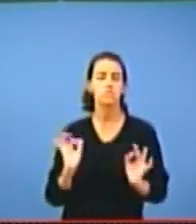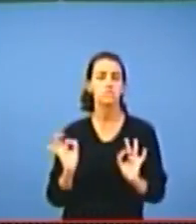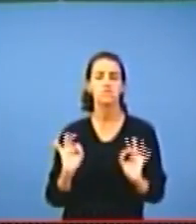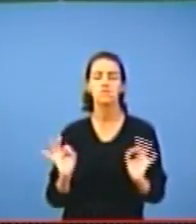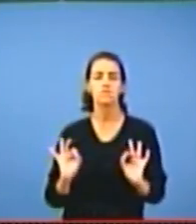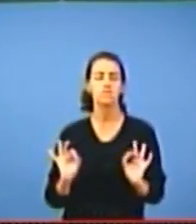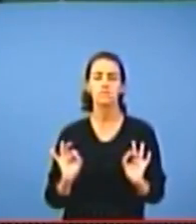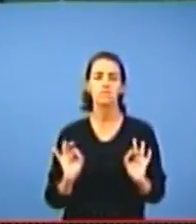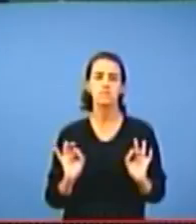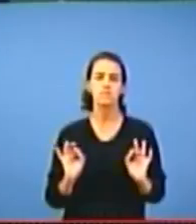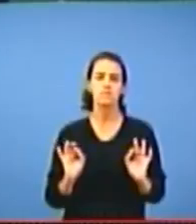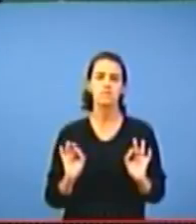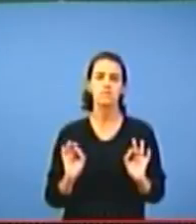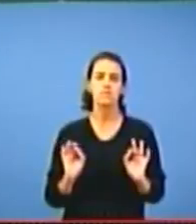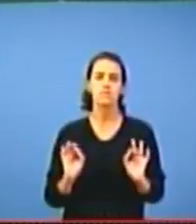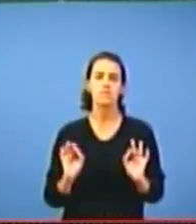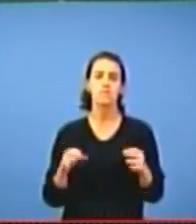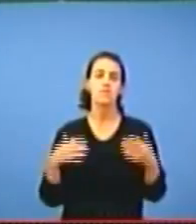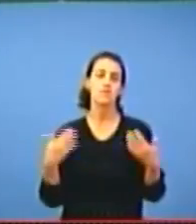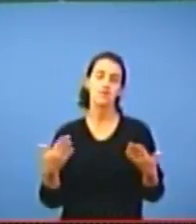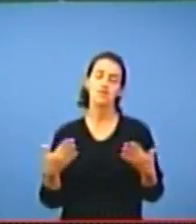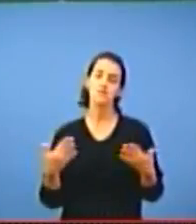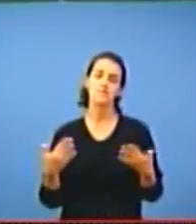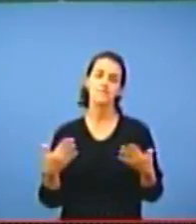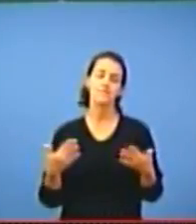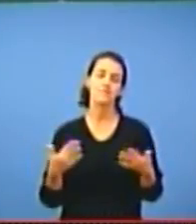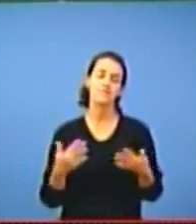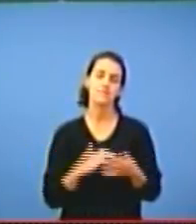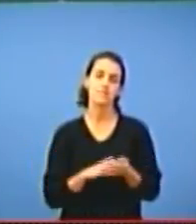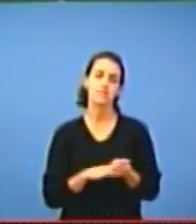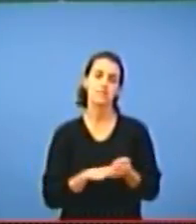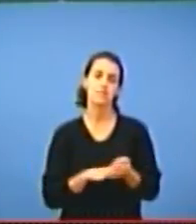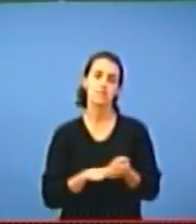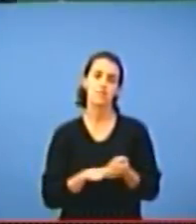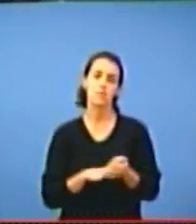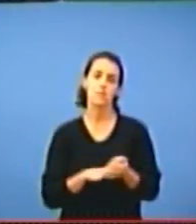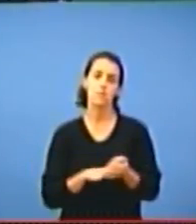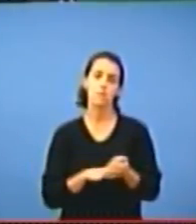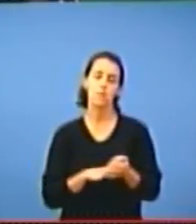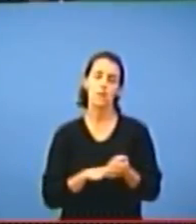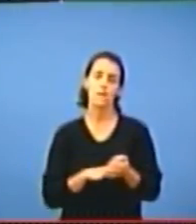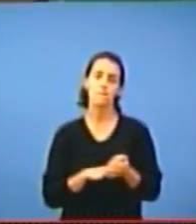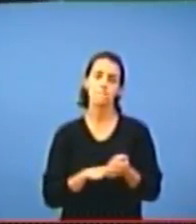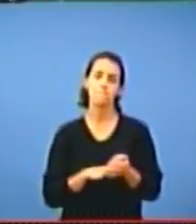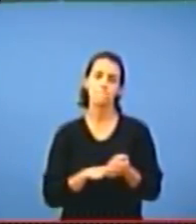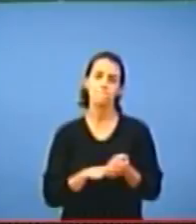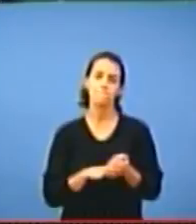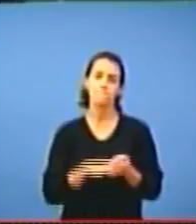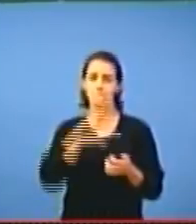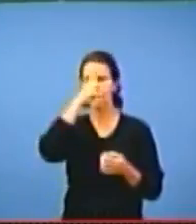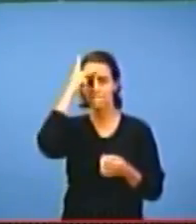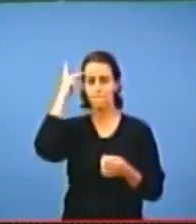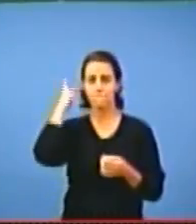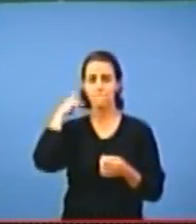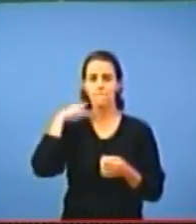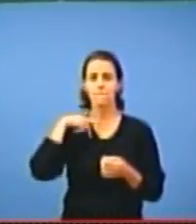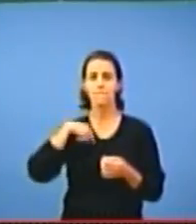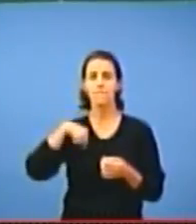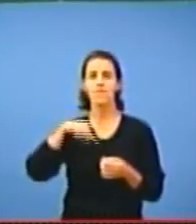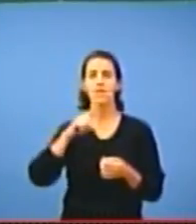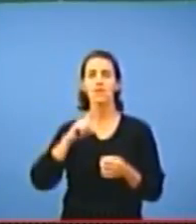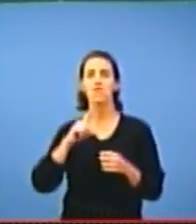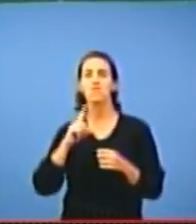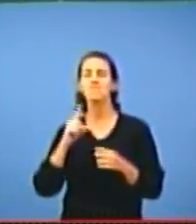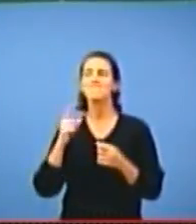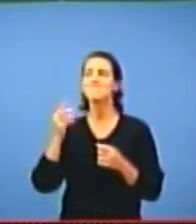no. Mis hermanos, la pregunta que algunas que hicieron las